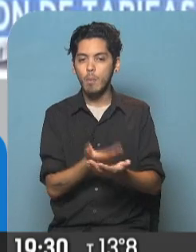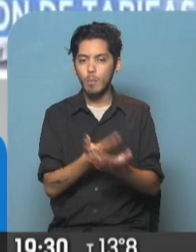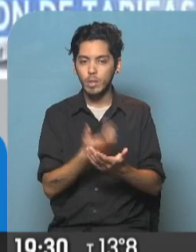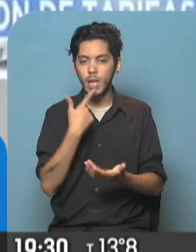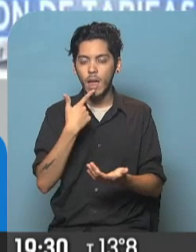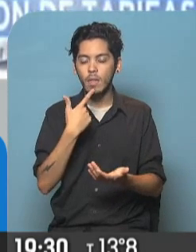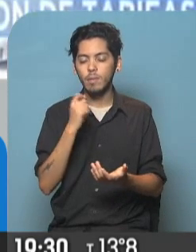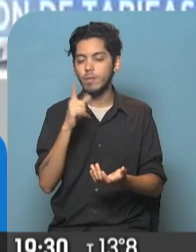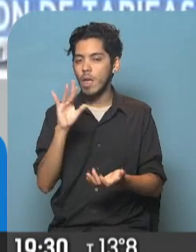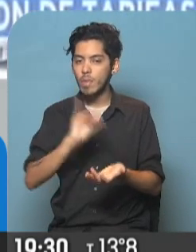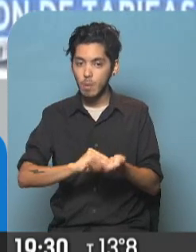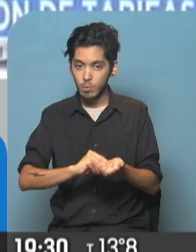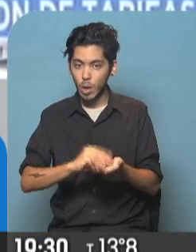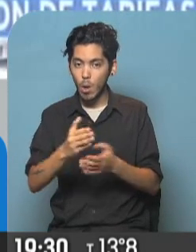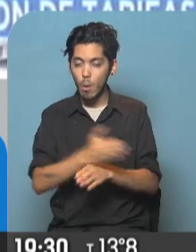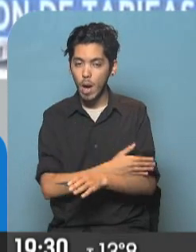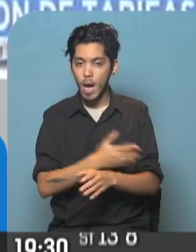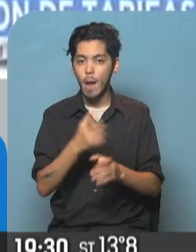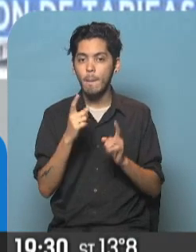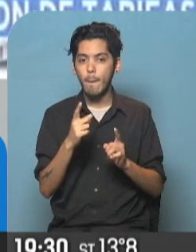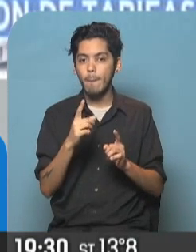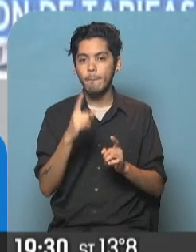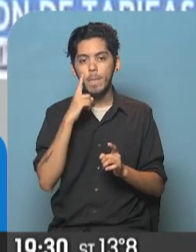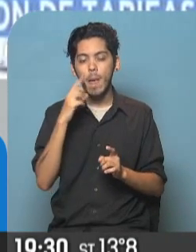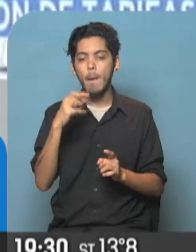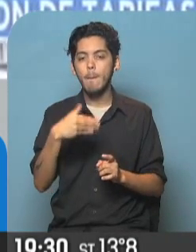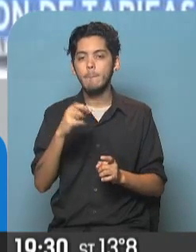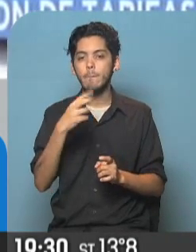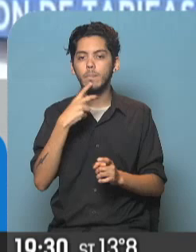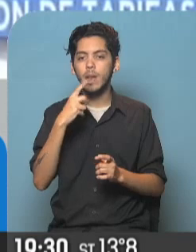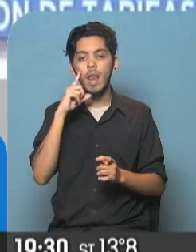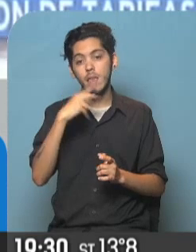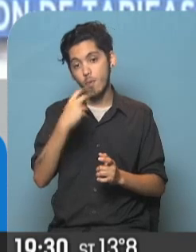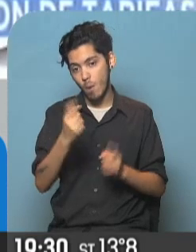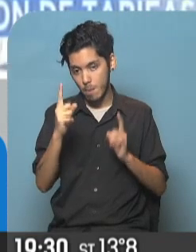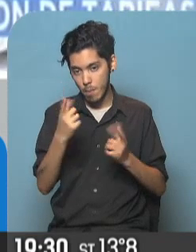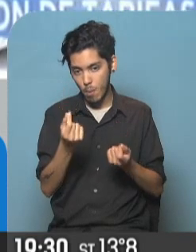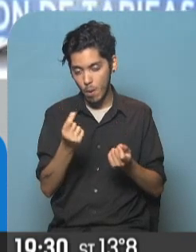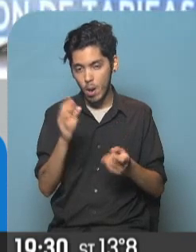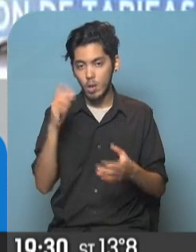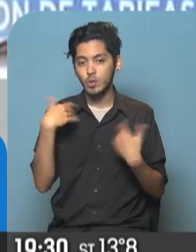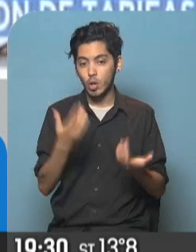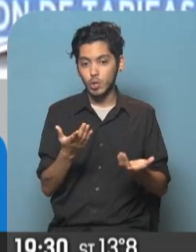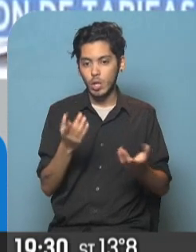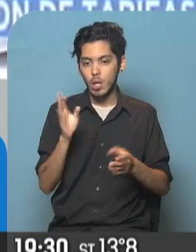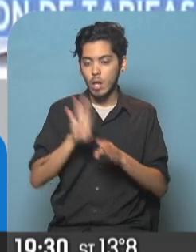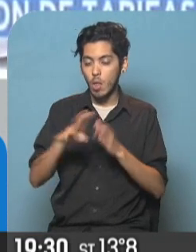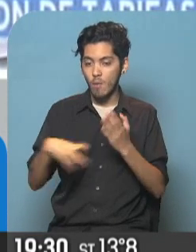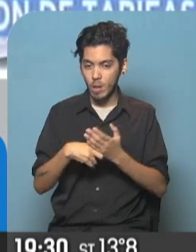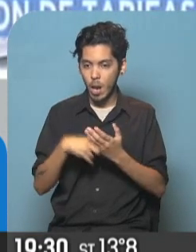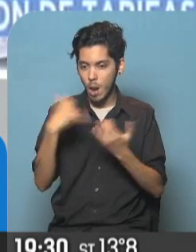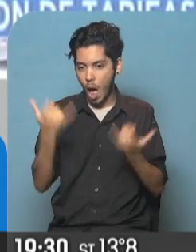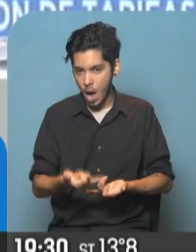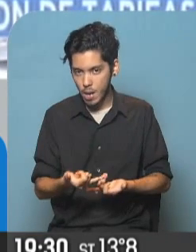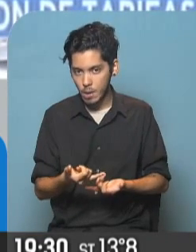de bajar la carga impositiva de la zona de 20 a 10 por ciento del iva con lo cual exactamente el costo va a estar después